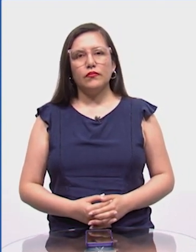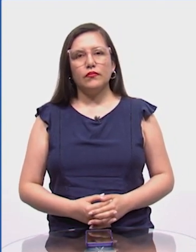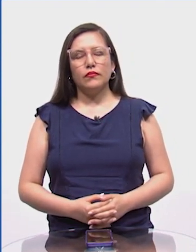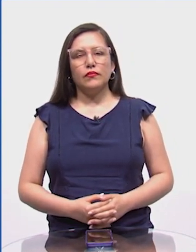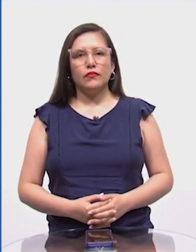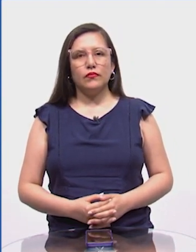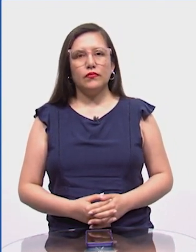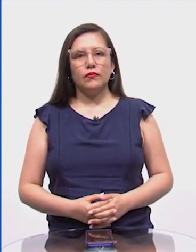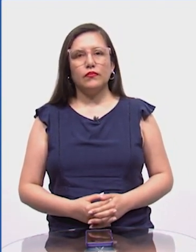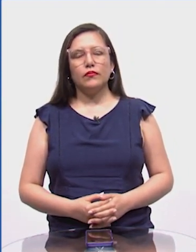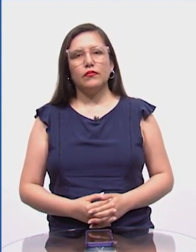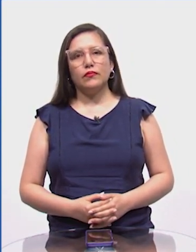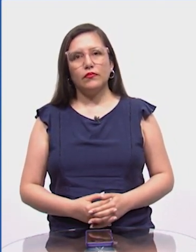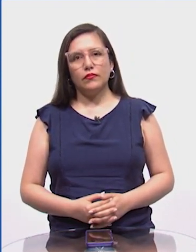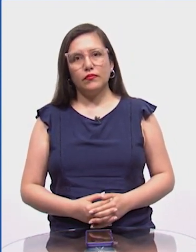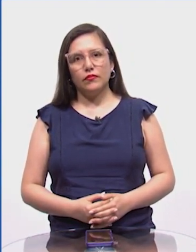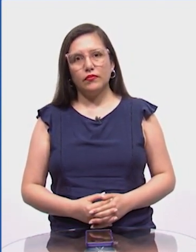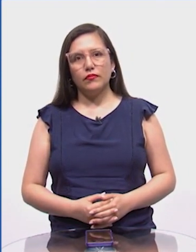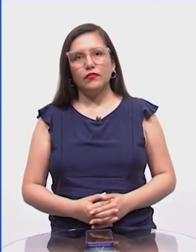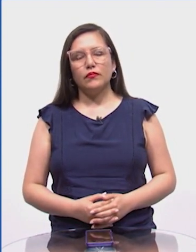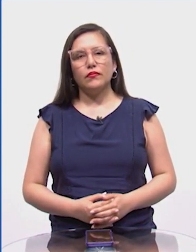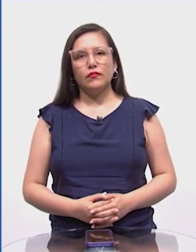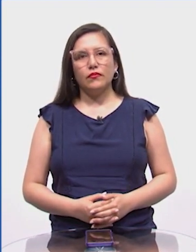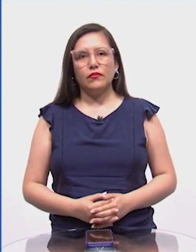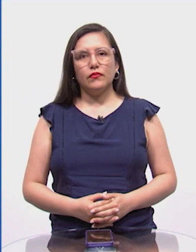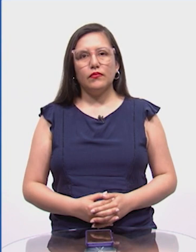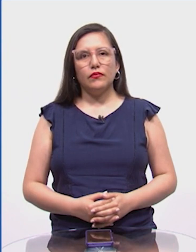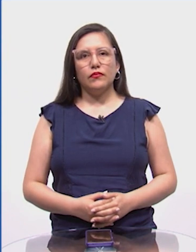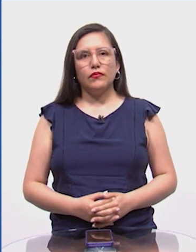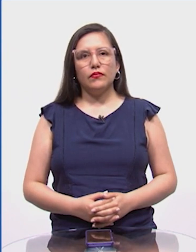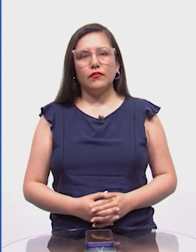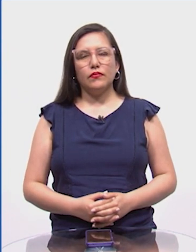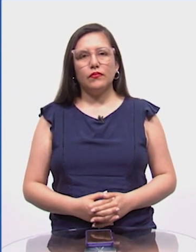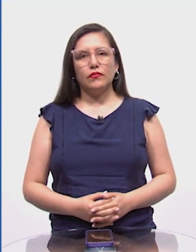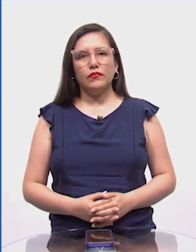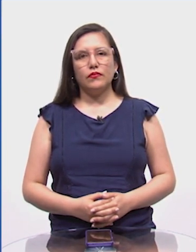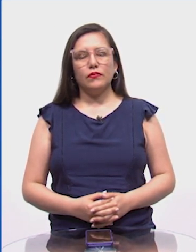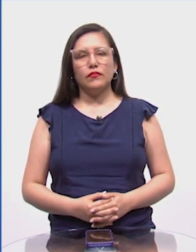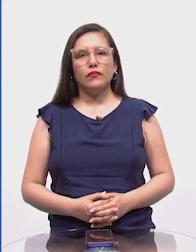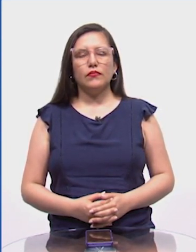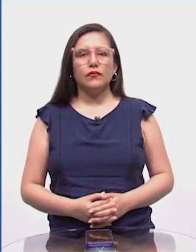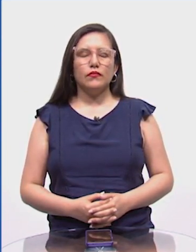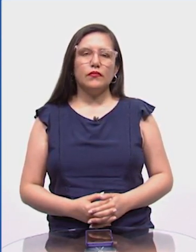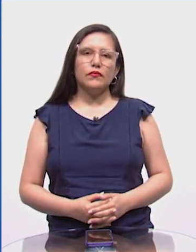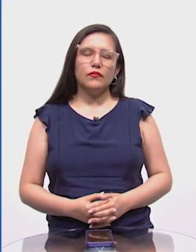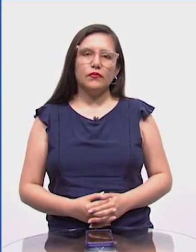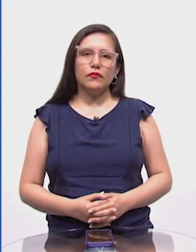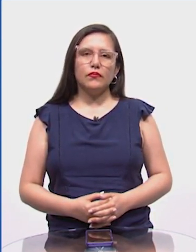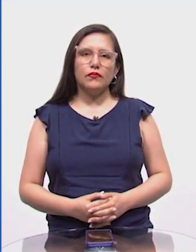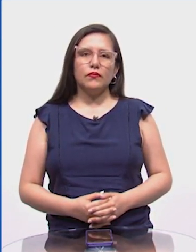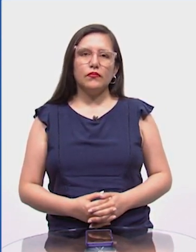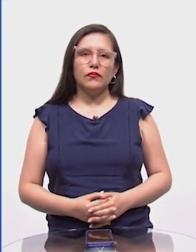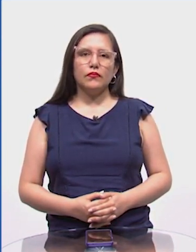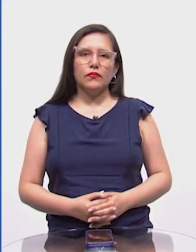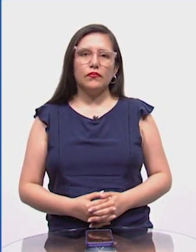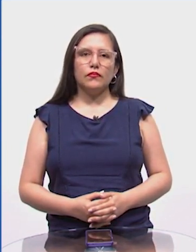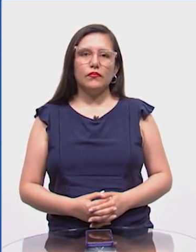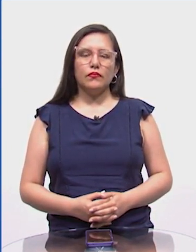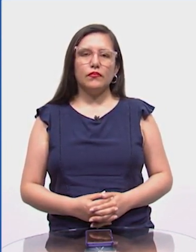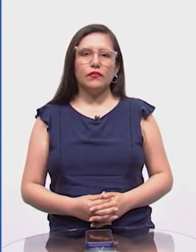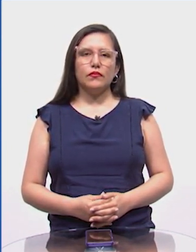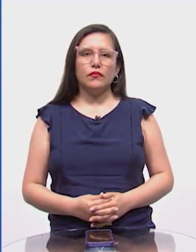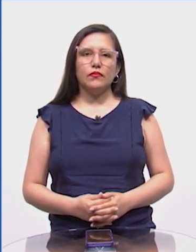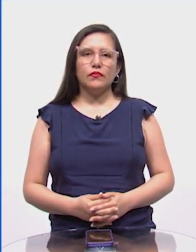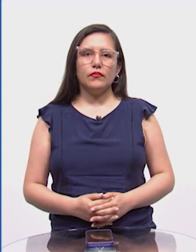de 4,5 a 7,1. Y el desempleo de la mujer es 10%.